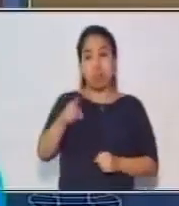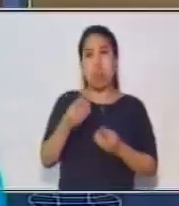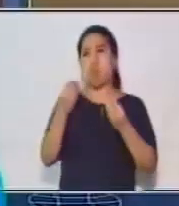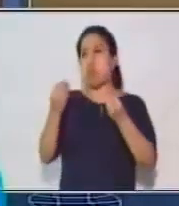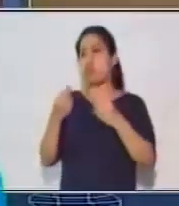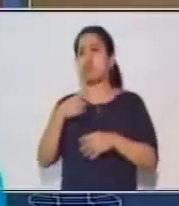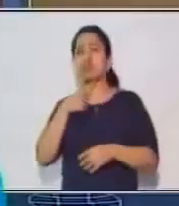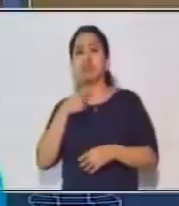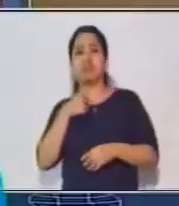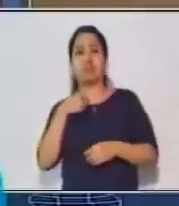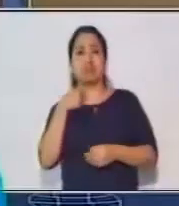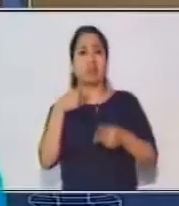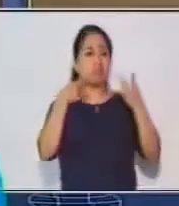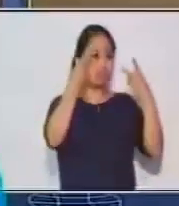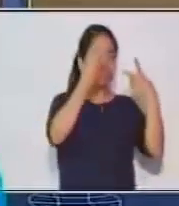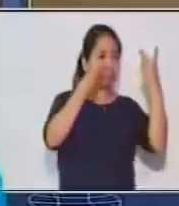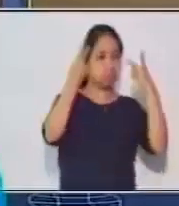ferias?